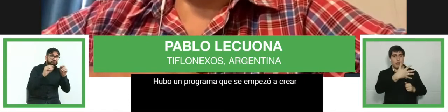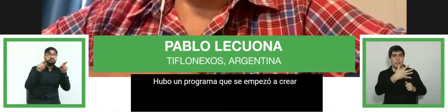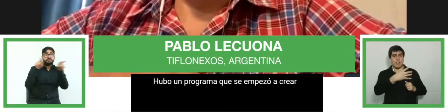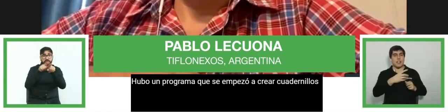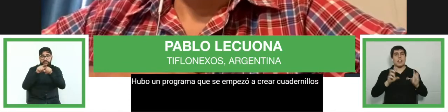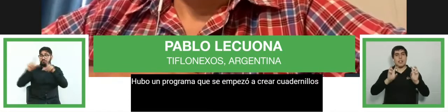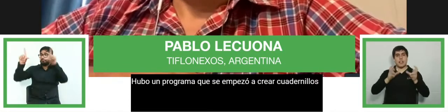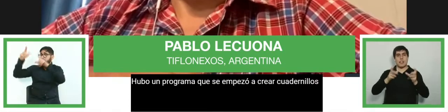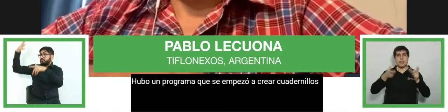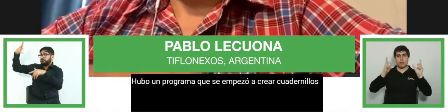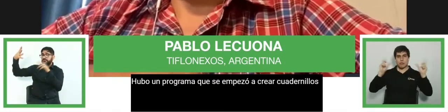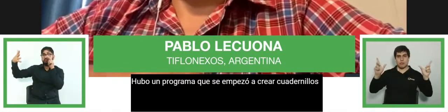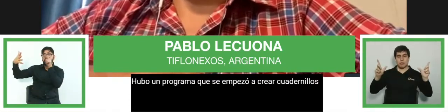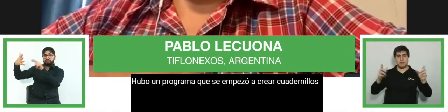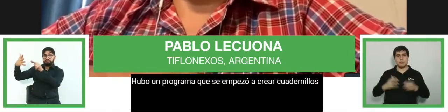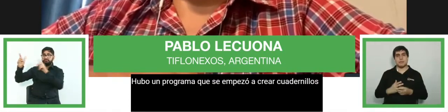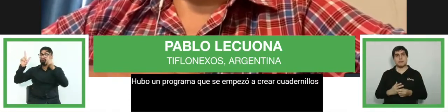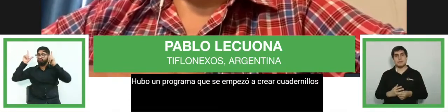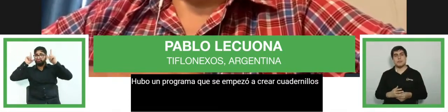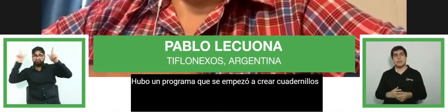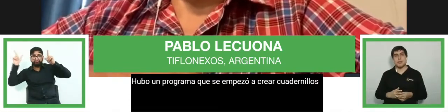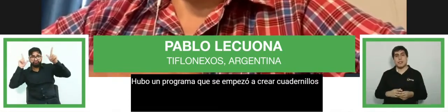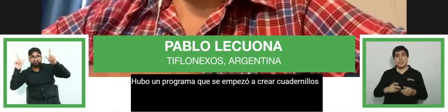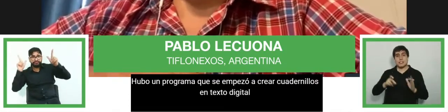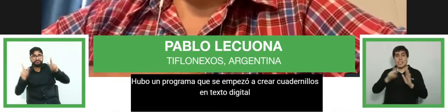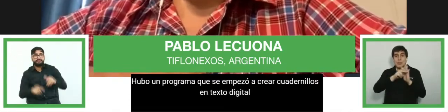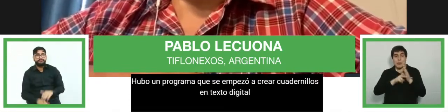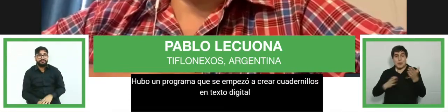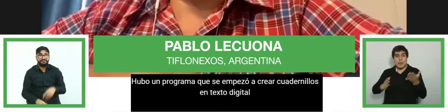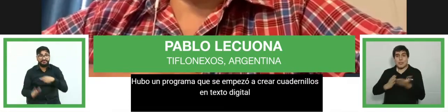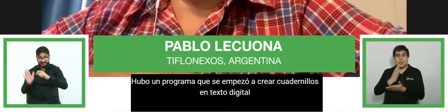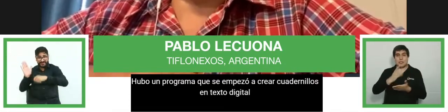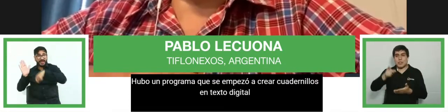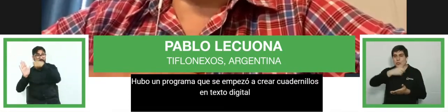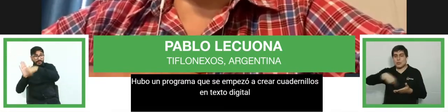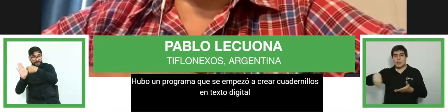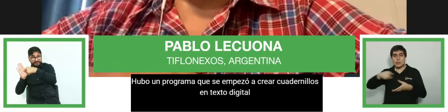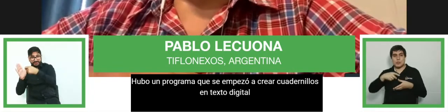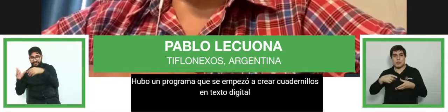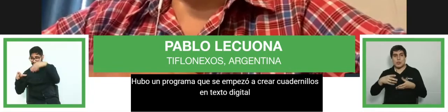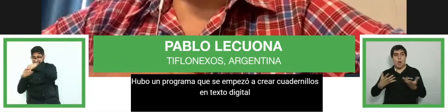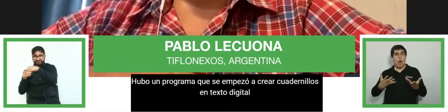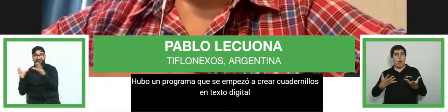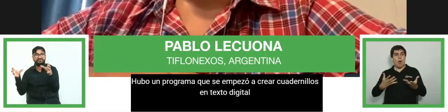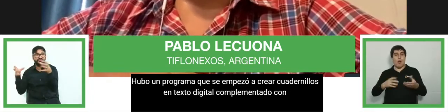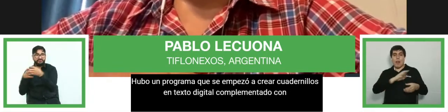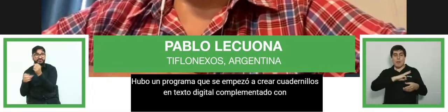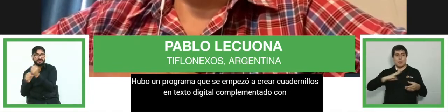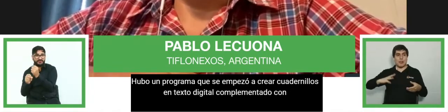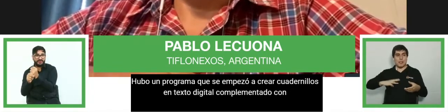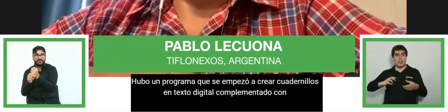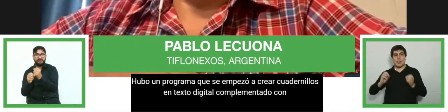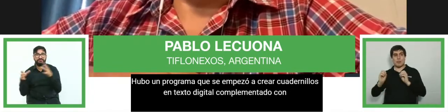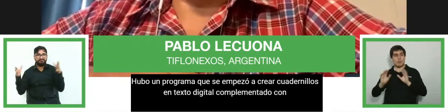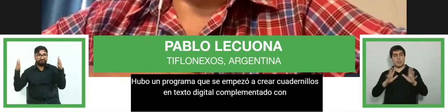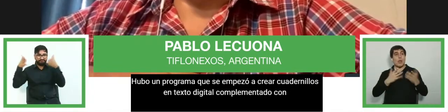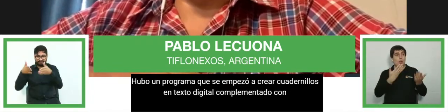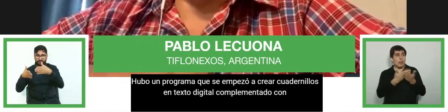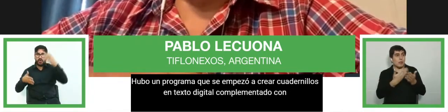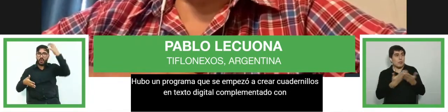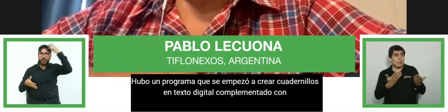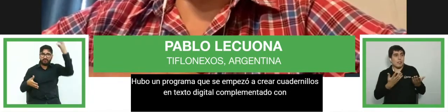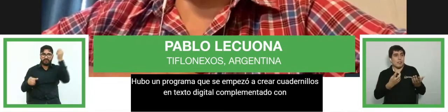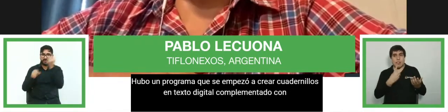de radio. Cuando se empezó ese programa, lo primero que hicimos como organización que trabajamos en esto es ir al Ministerio de Educación y decir, bueno, por